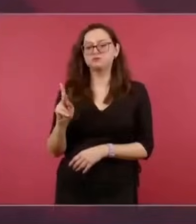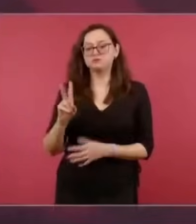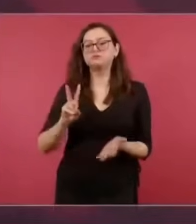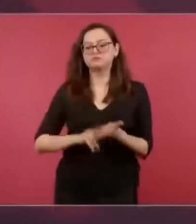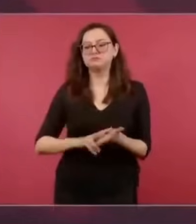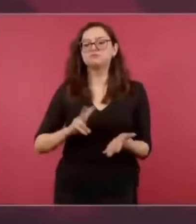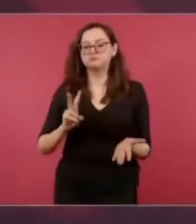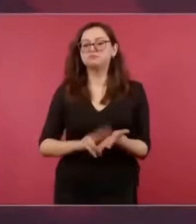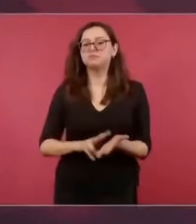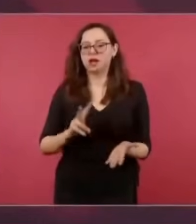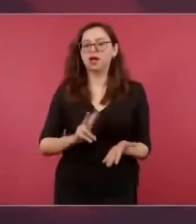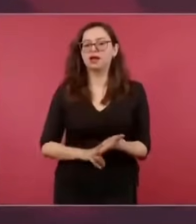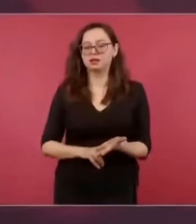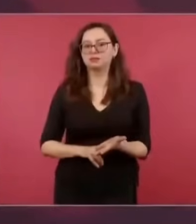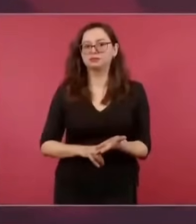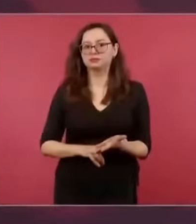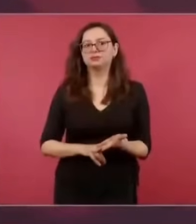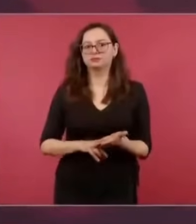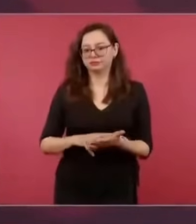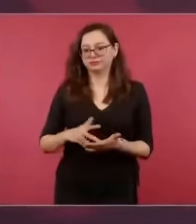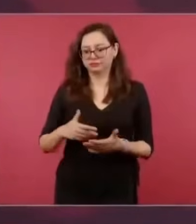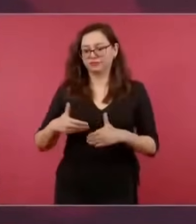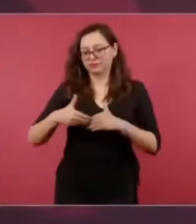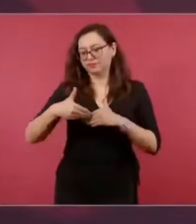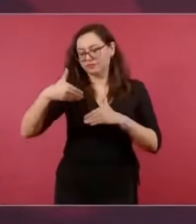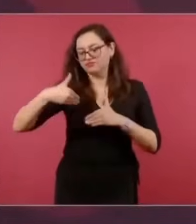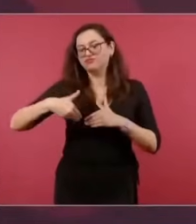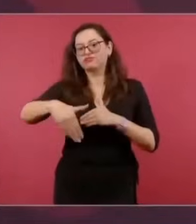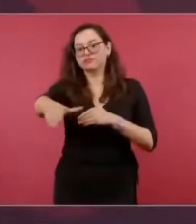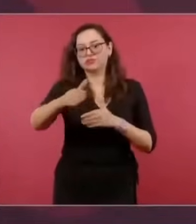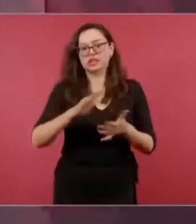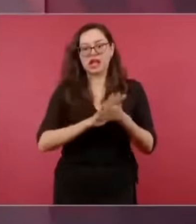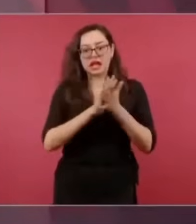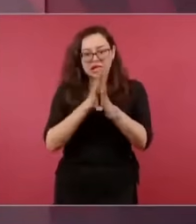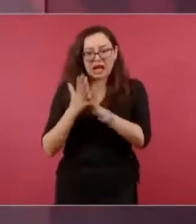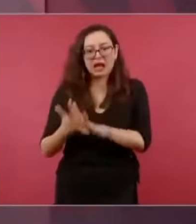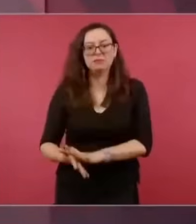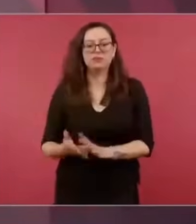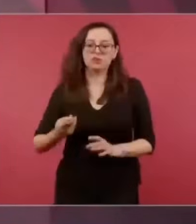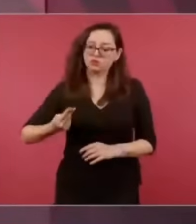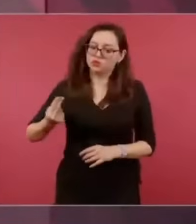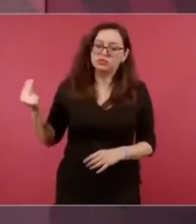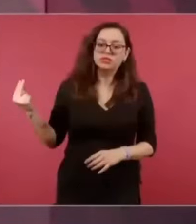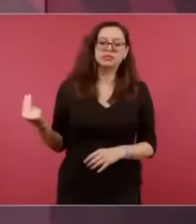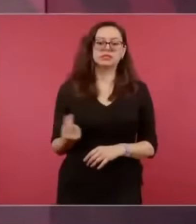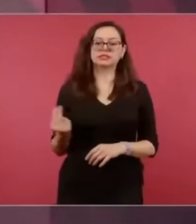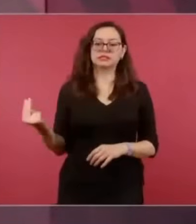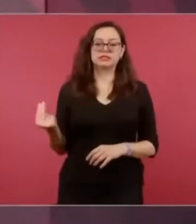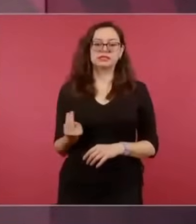porque es un cambio, una transformación que hacía falta.